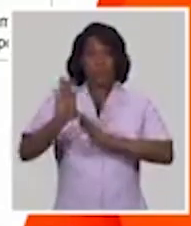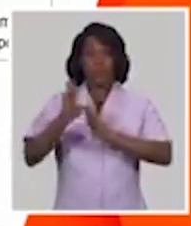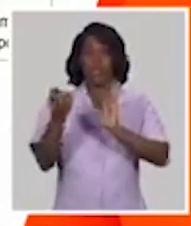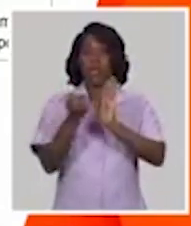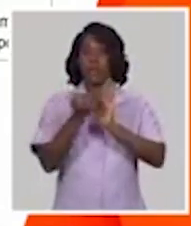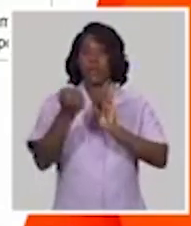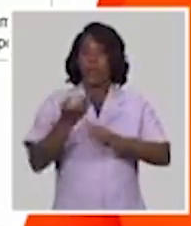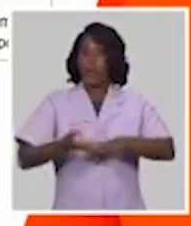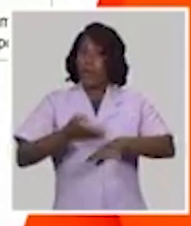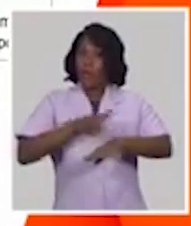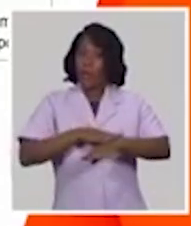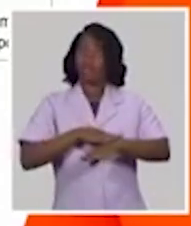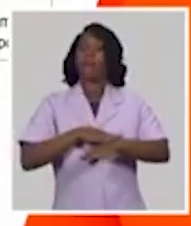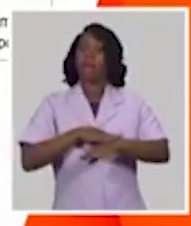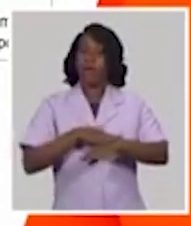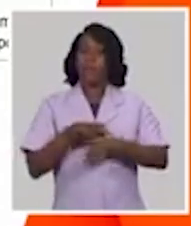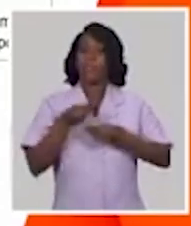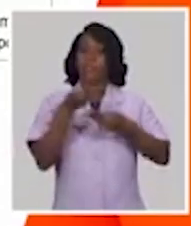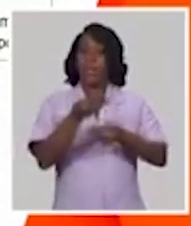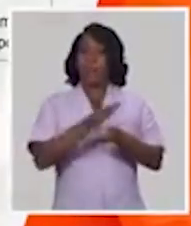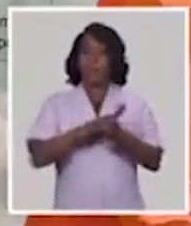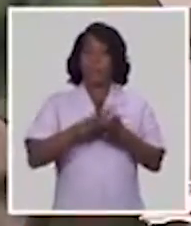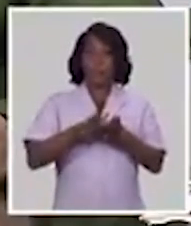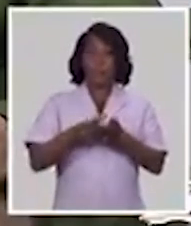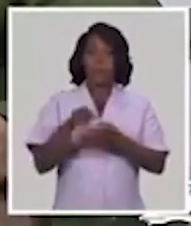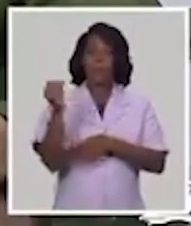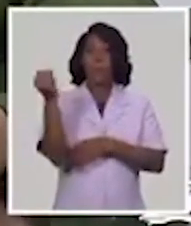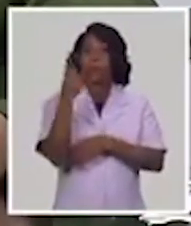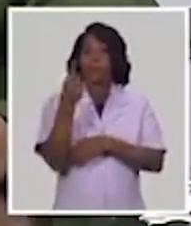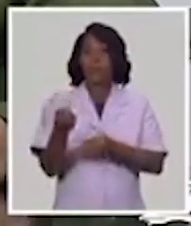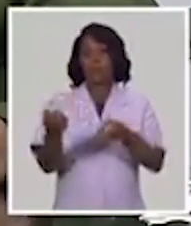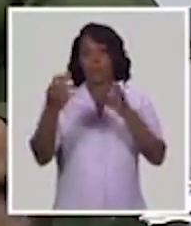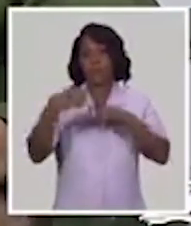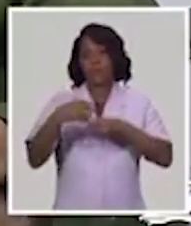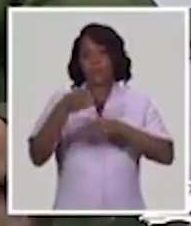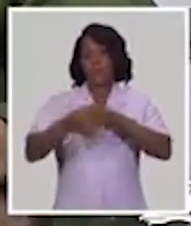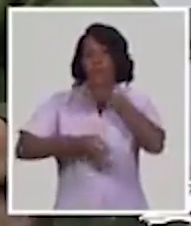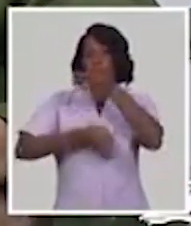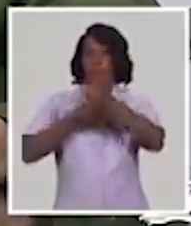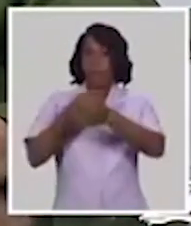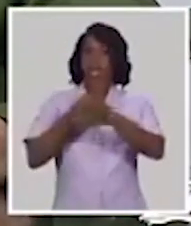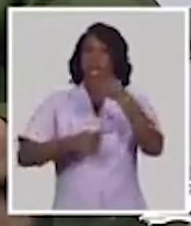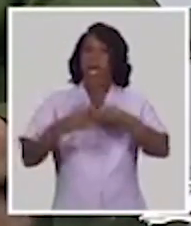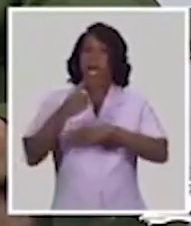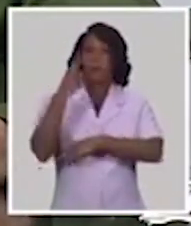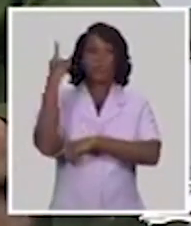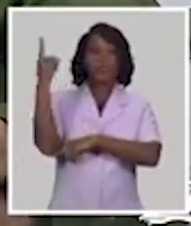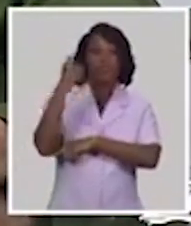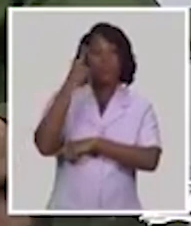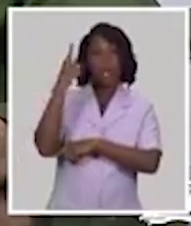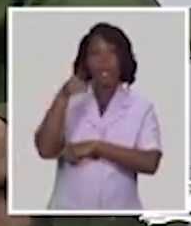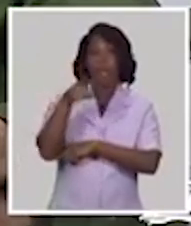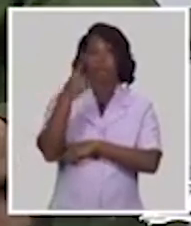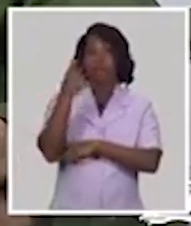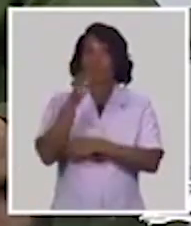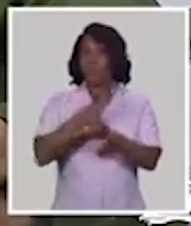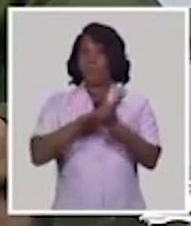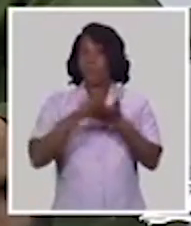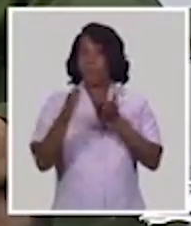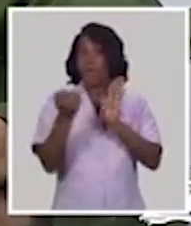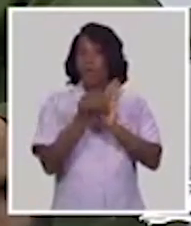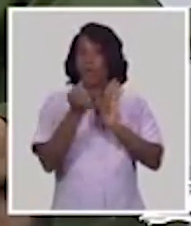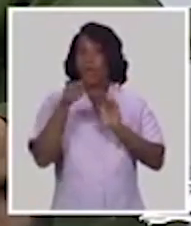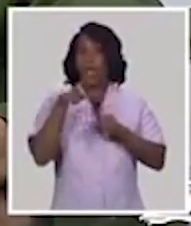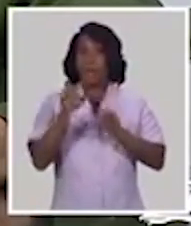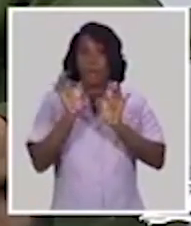vez aprobado, se emitirá el permiso temporal. Hoy lo decía el primer ministro, en el caso de los nacionales, serán autorizados por